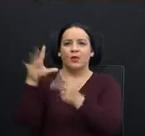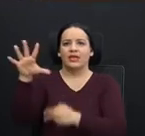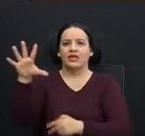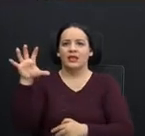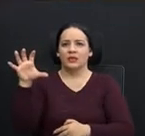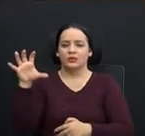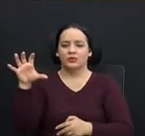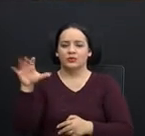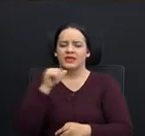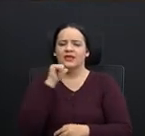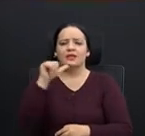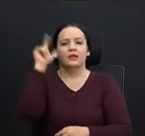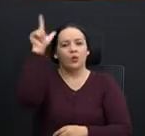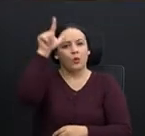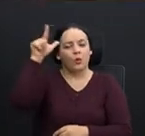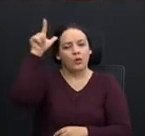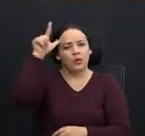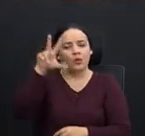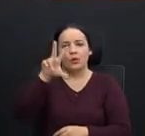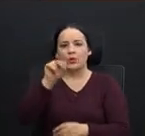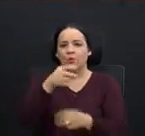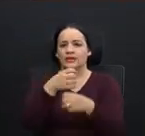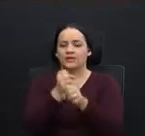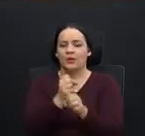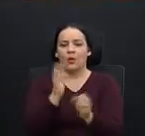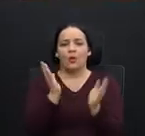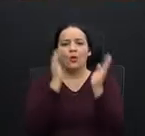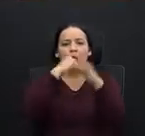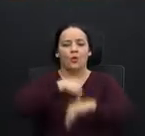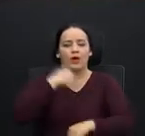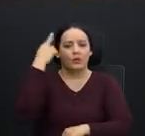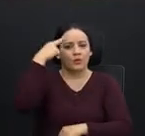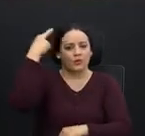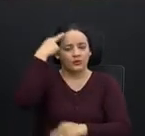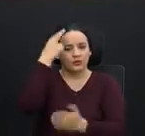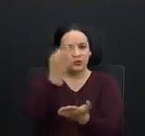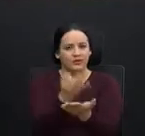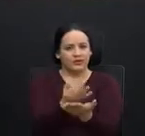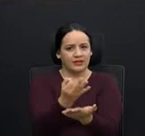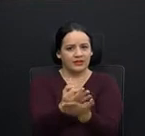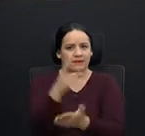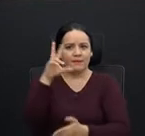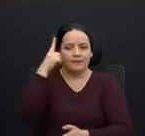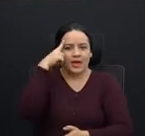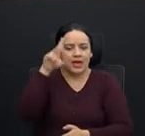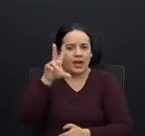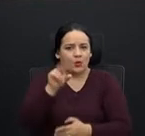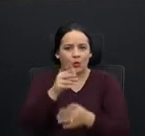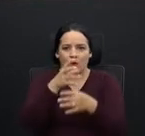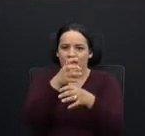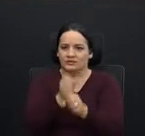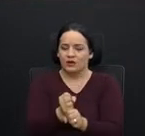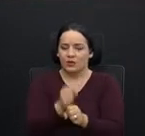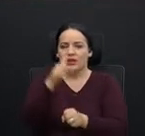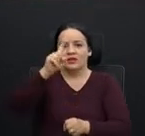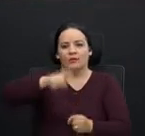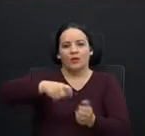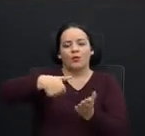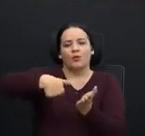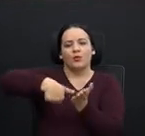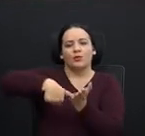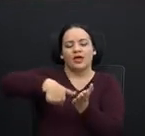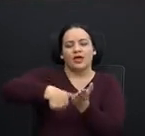No hay una razón, digamos, financiera para no hacerlo. Y entonces tenemos que votar a favor de este